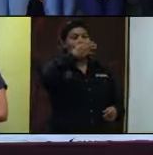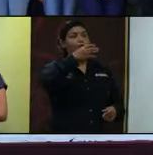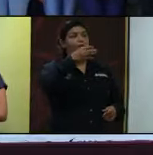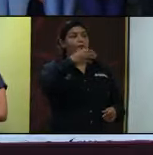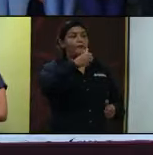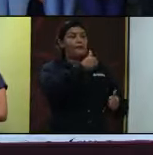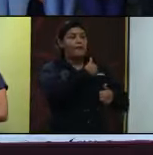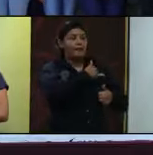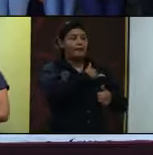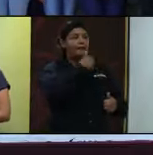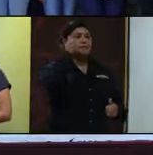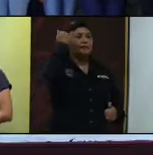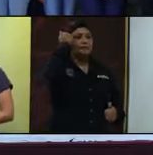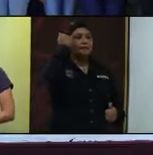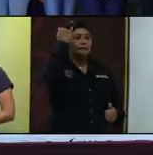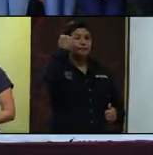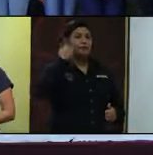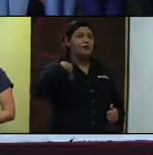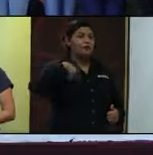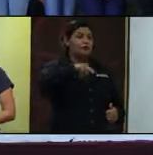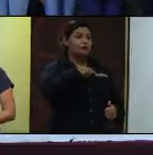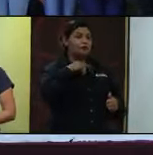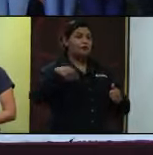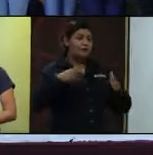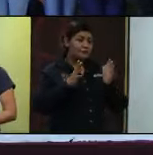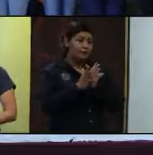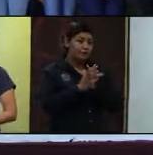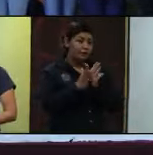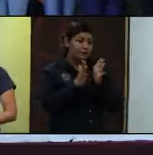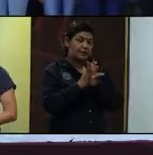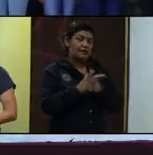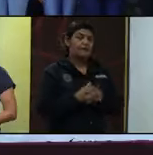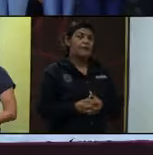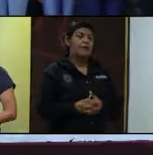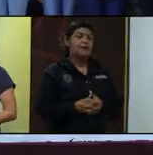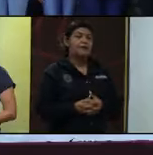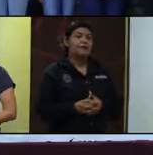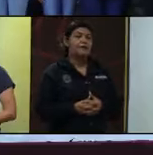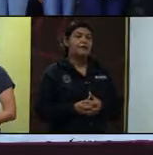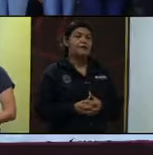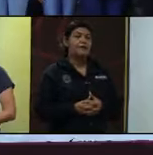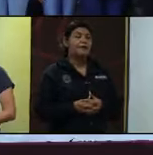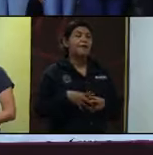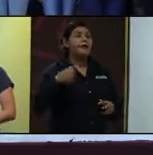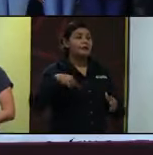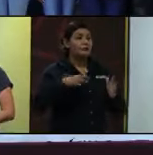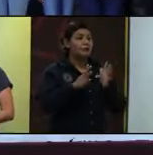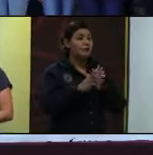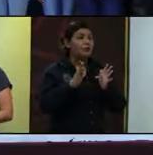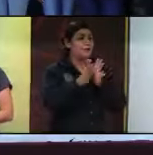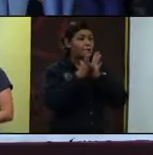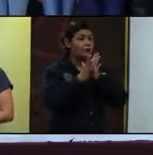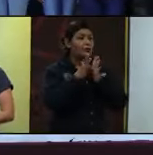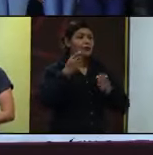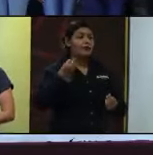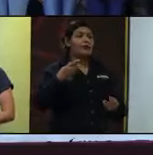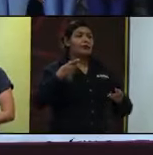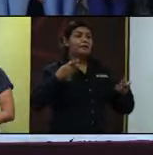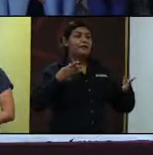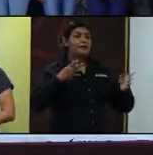e ideológicas. Y nosotros participamos, bueno, aquí voy a tomar parte que participamos en